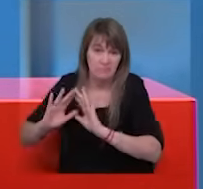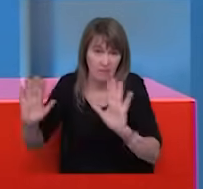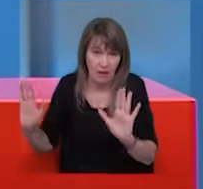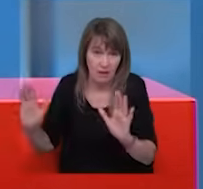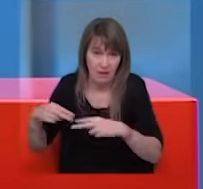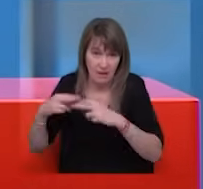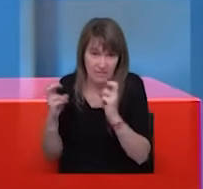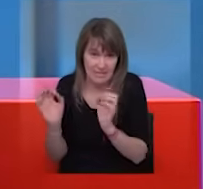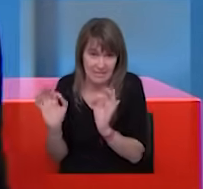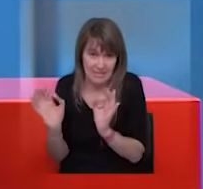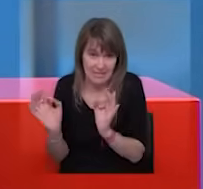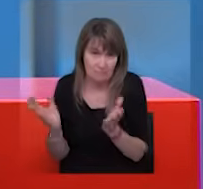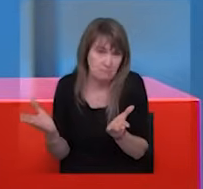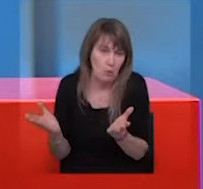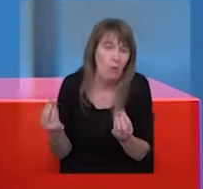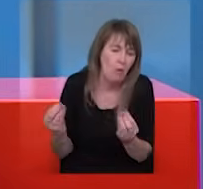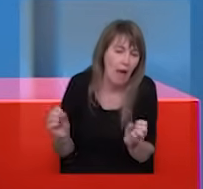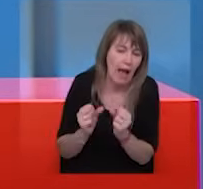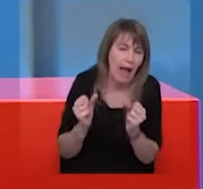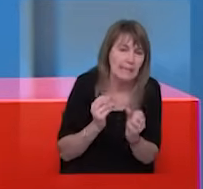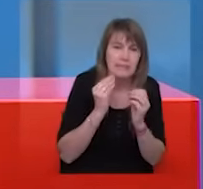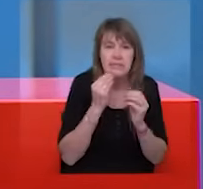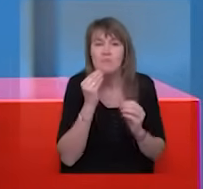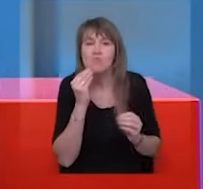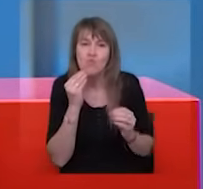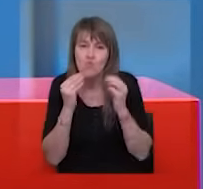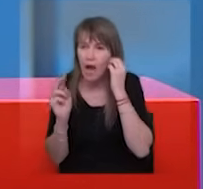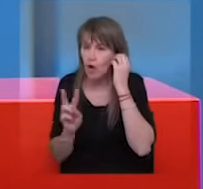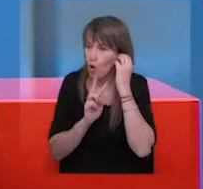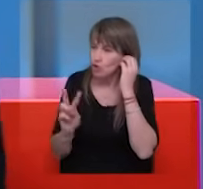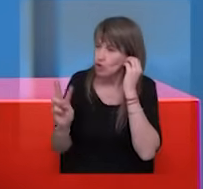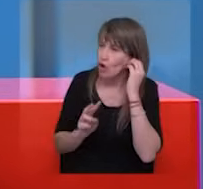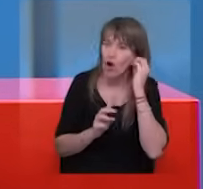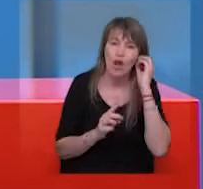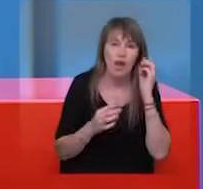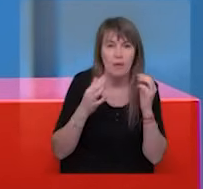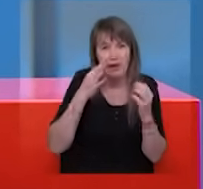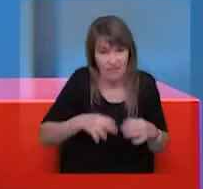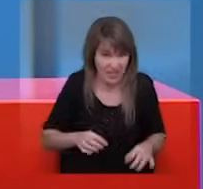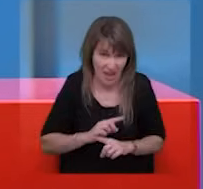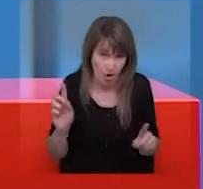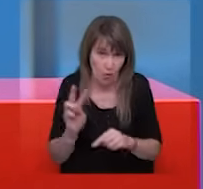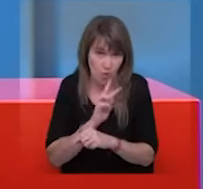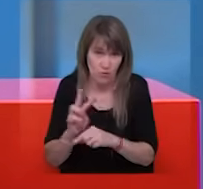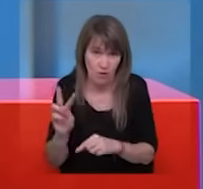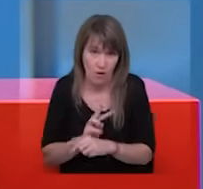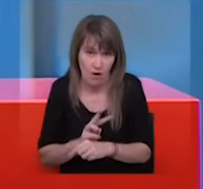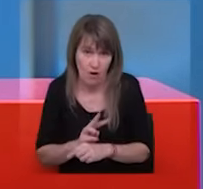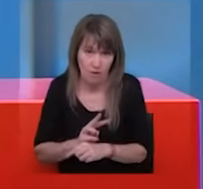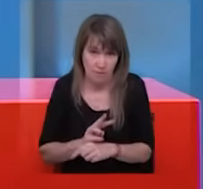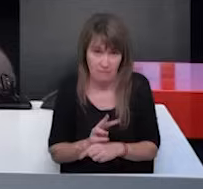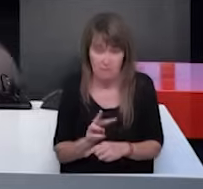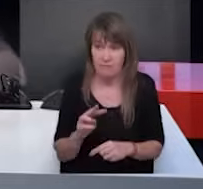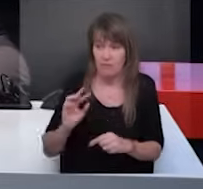todo como un juego de la mosqueta Hacemos como que como que nos controlamos y y y en verdad en realidad hay una doble